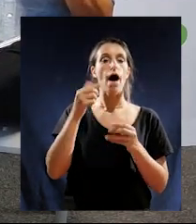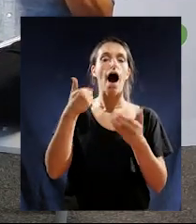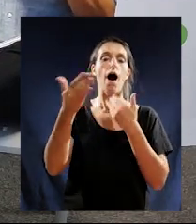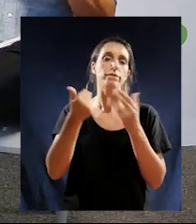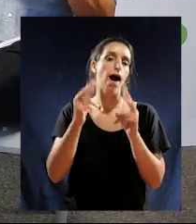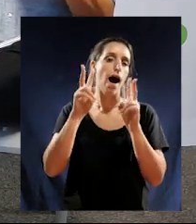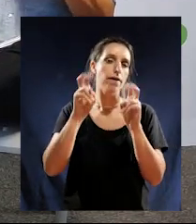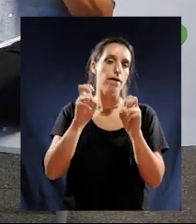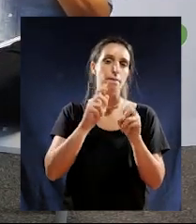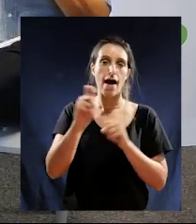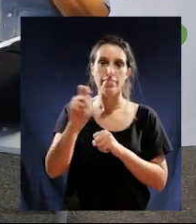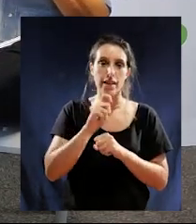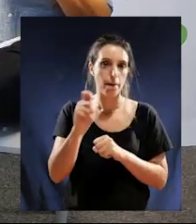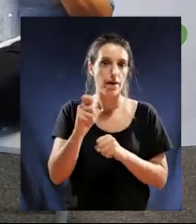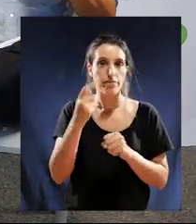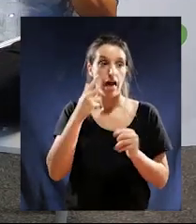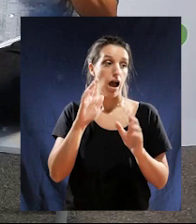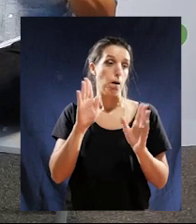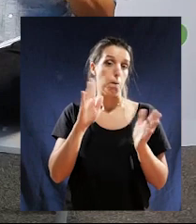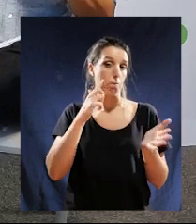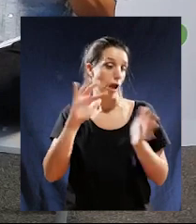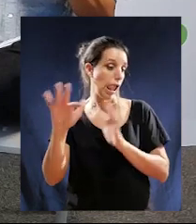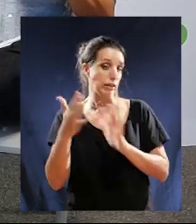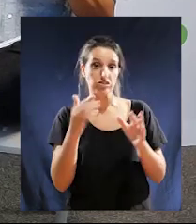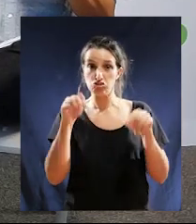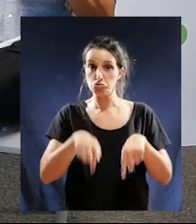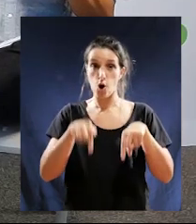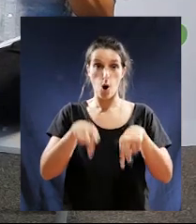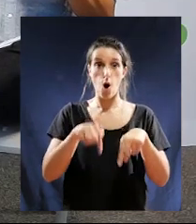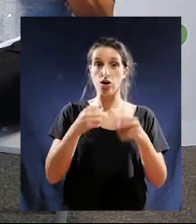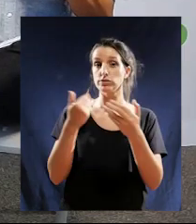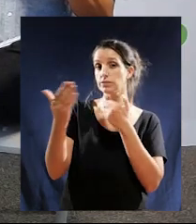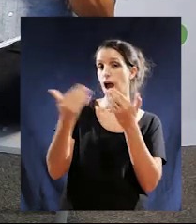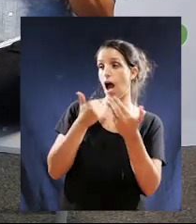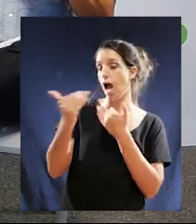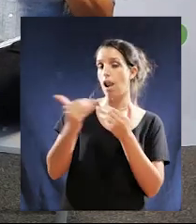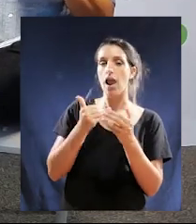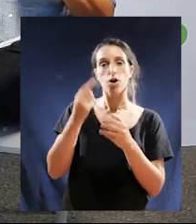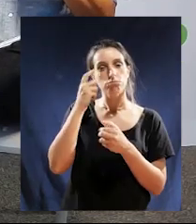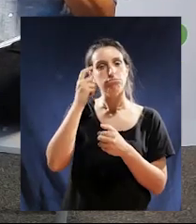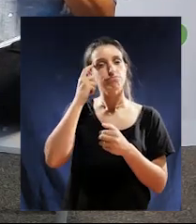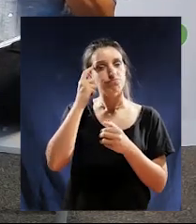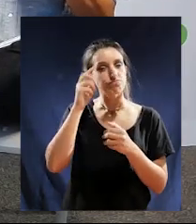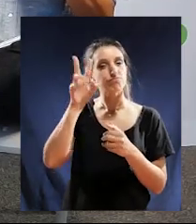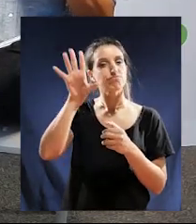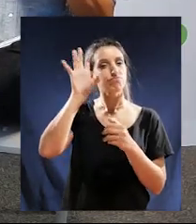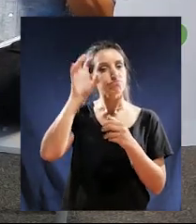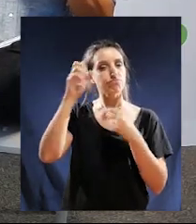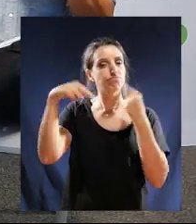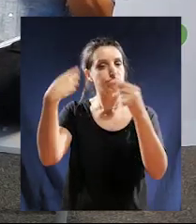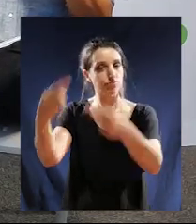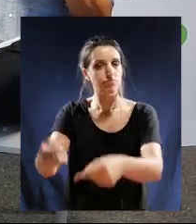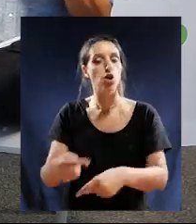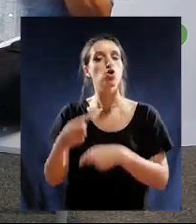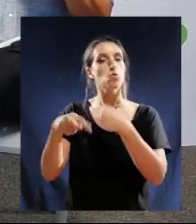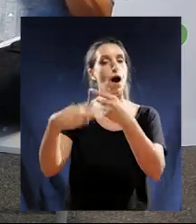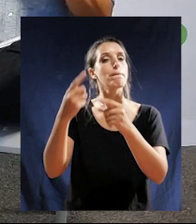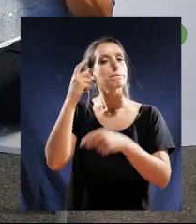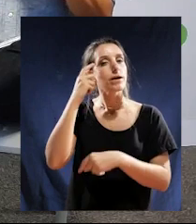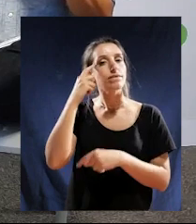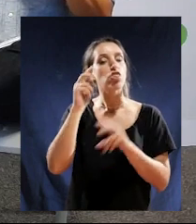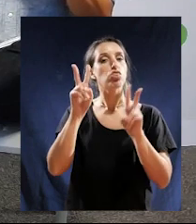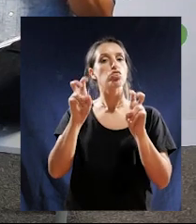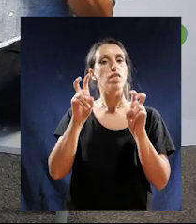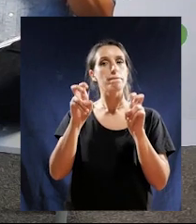es algo donde compartiremos también algunas reflexiones la progresión hace libres a nuestro de